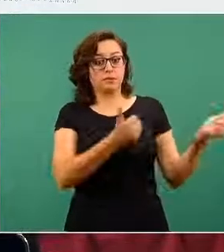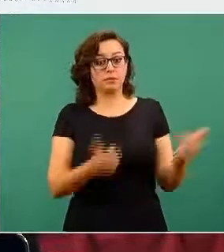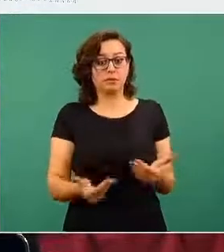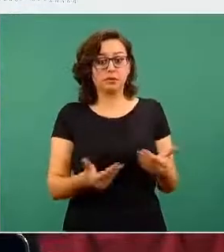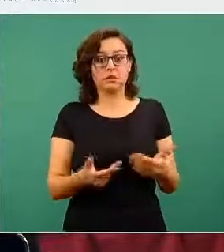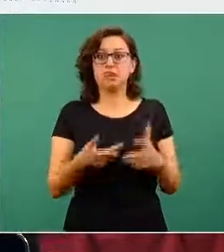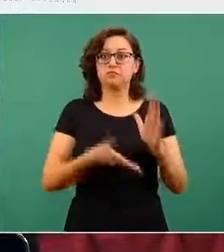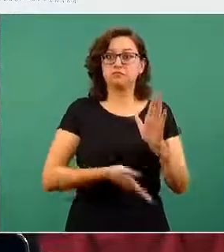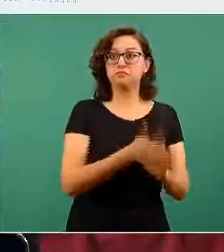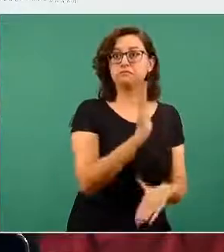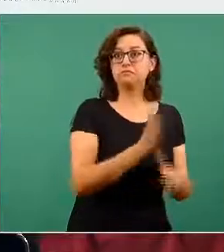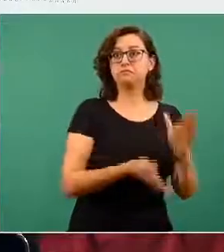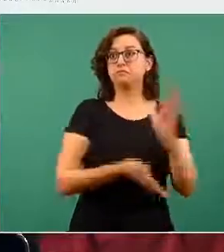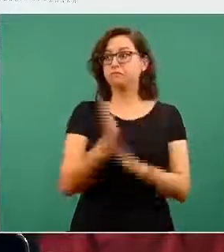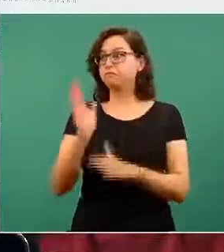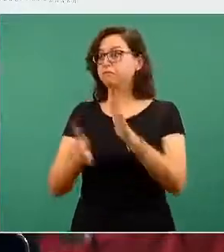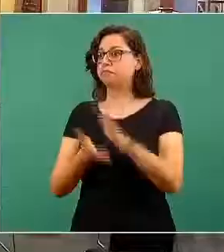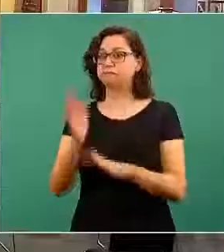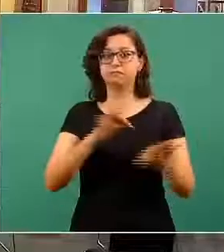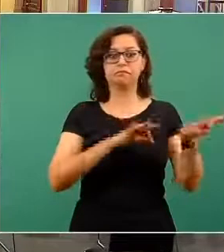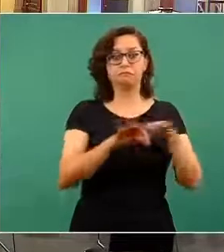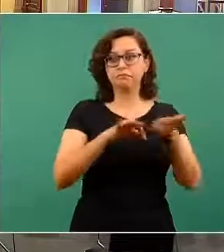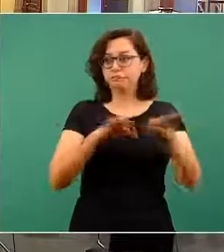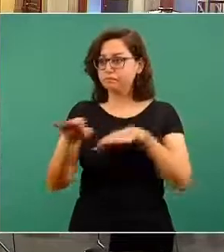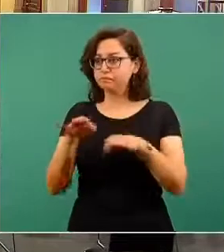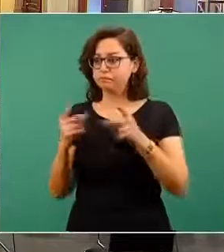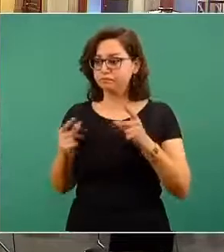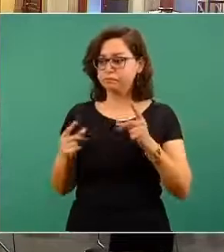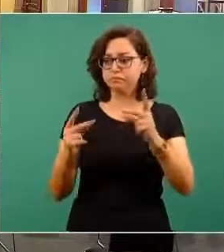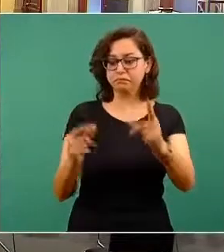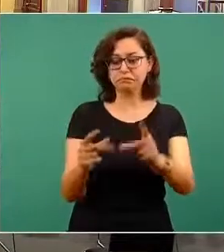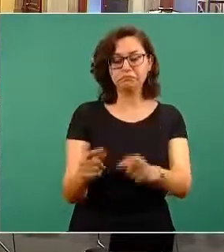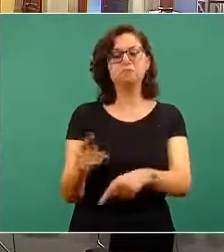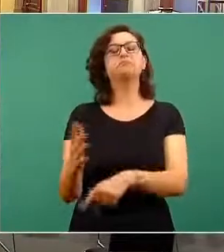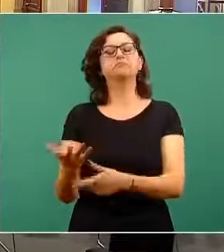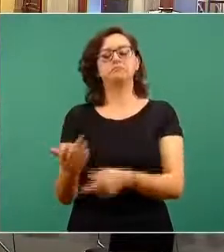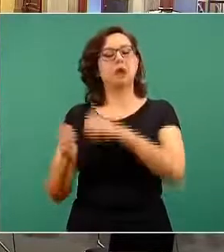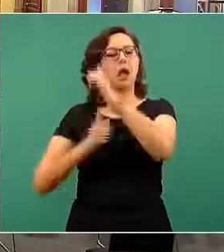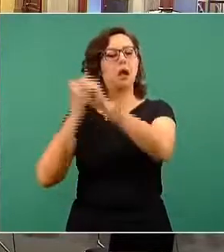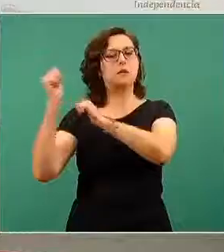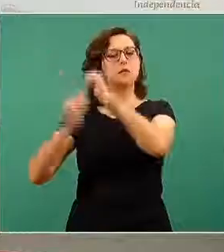brigadas vamos a lograrlo en el mes de abril. Hoy se aplicaron